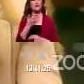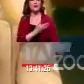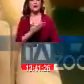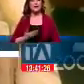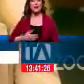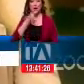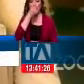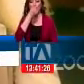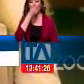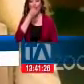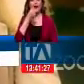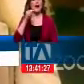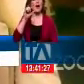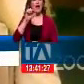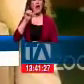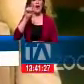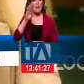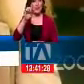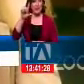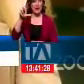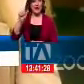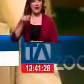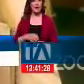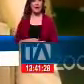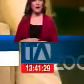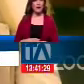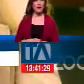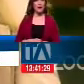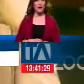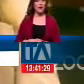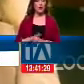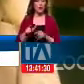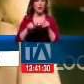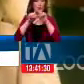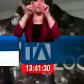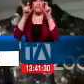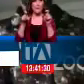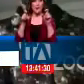tiene alguna relación con su compañía HDC Producciones?